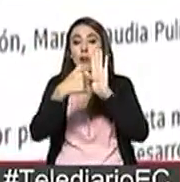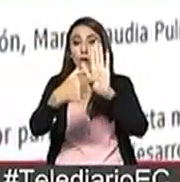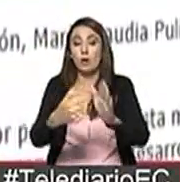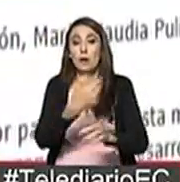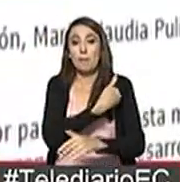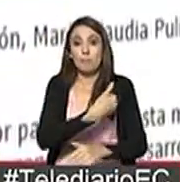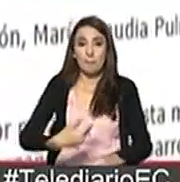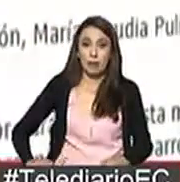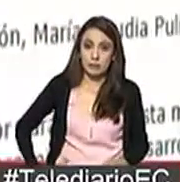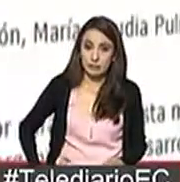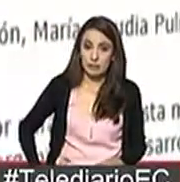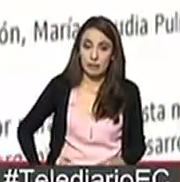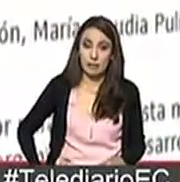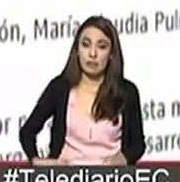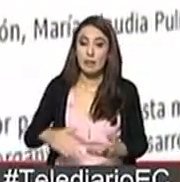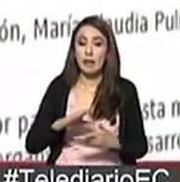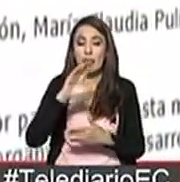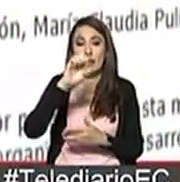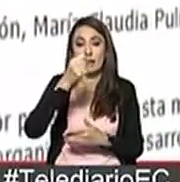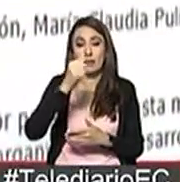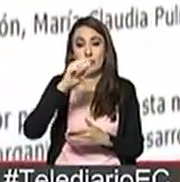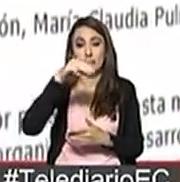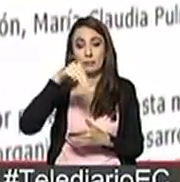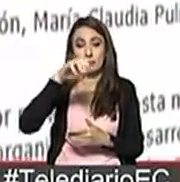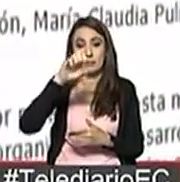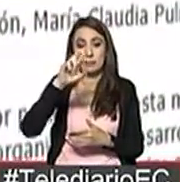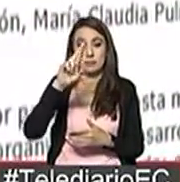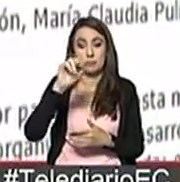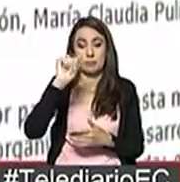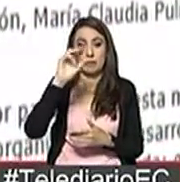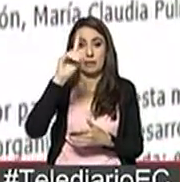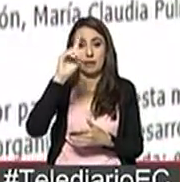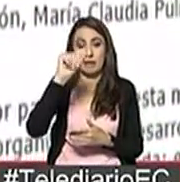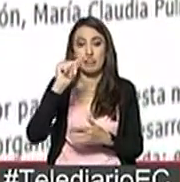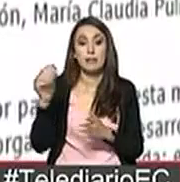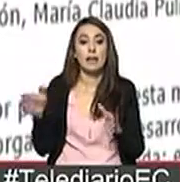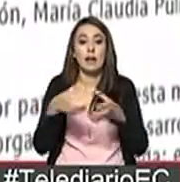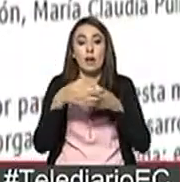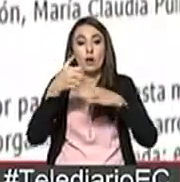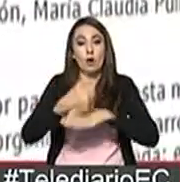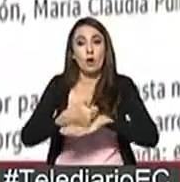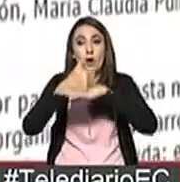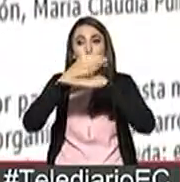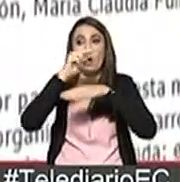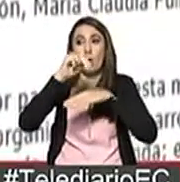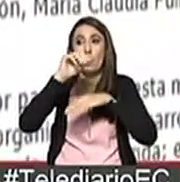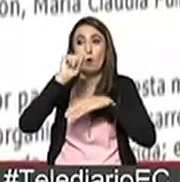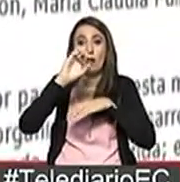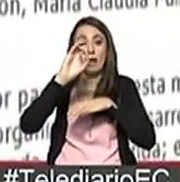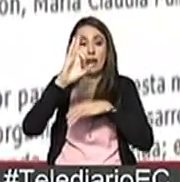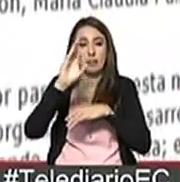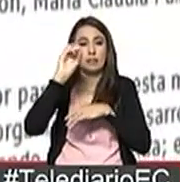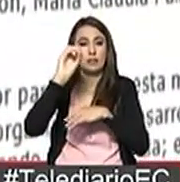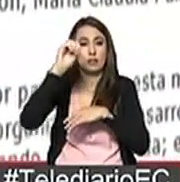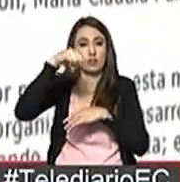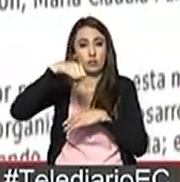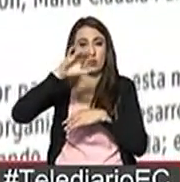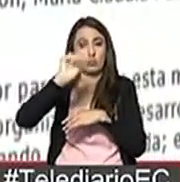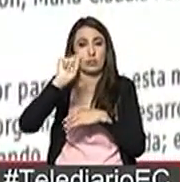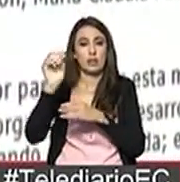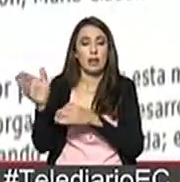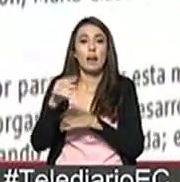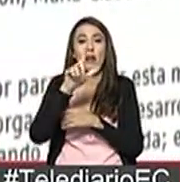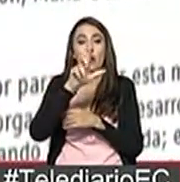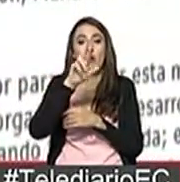y relatora para Ecuador, Esmeralda Arosemena de Troitiño, e integrada por Antonia Urrejola y Luis Ernesto Vargas,